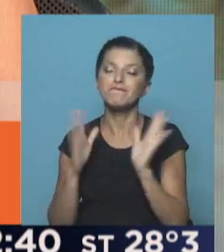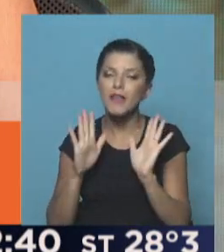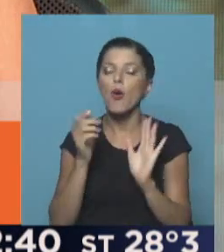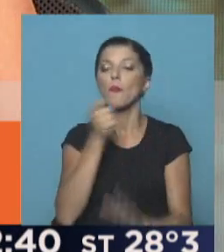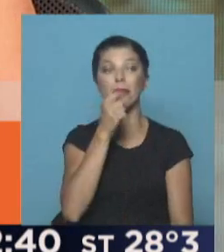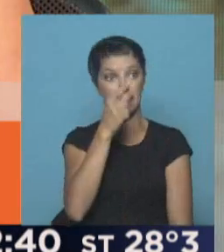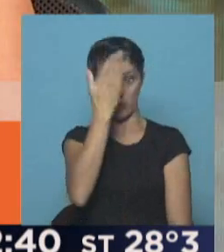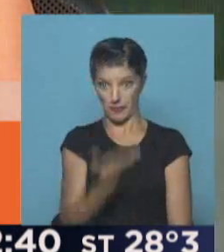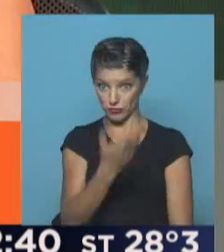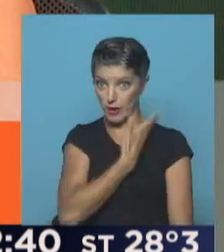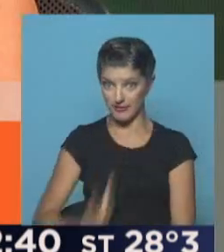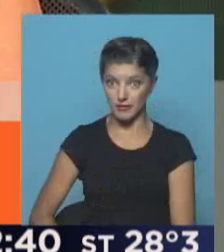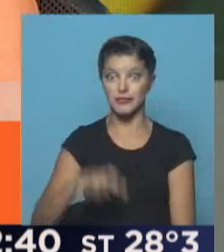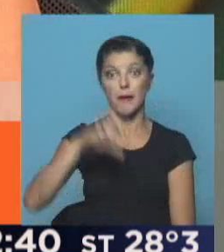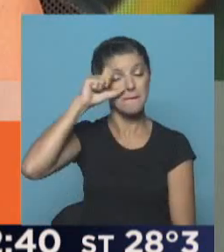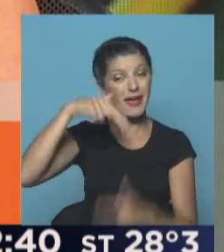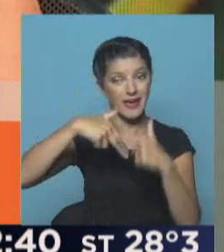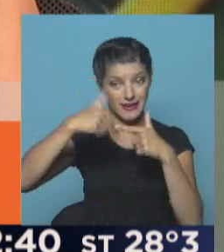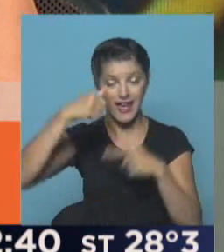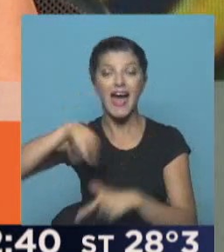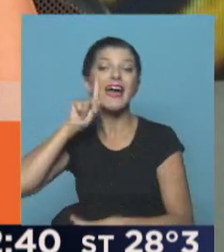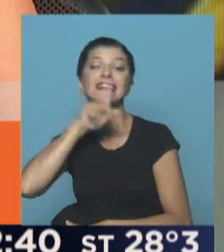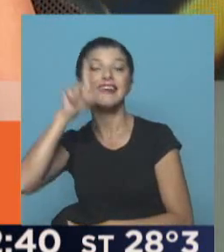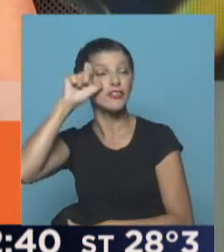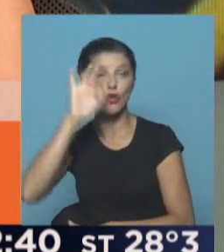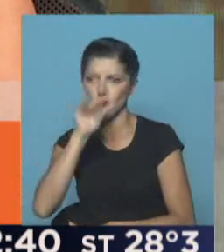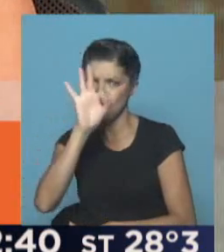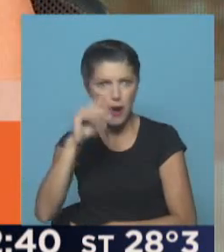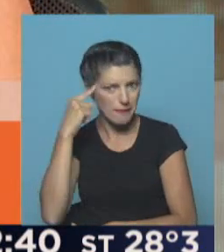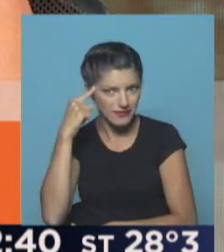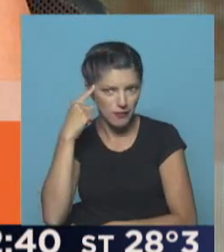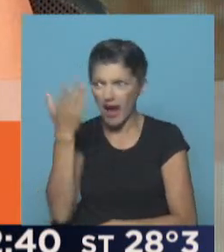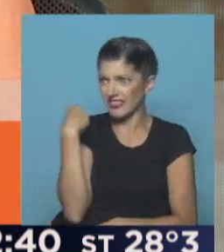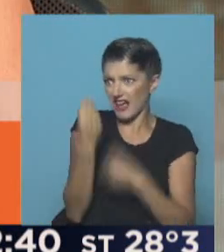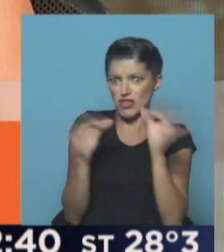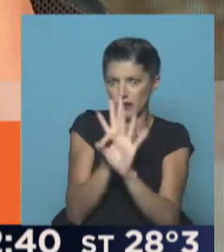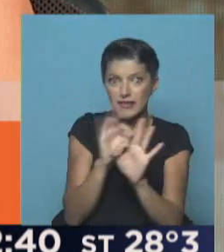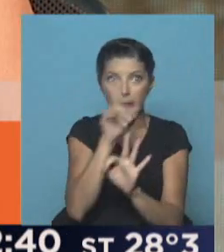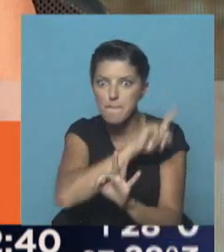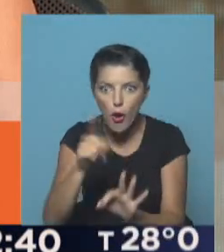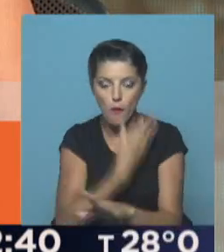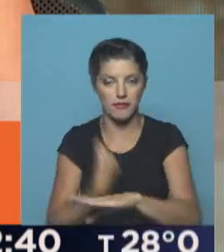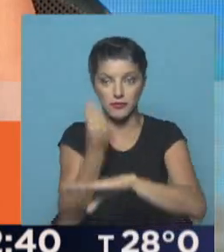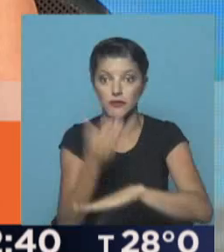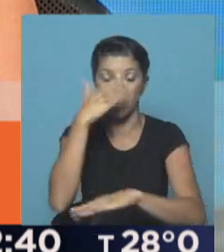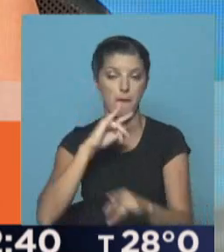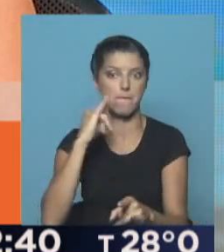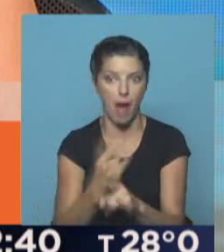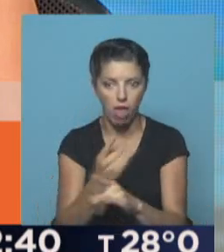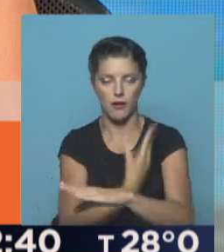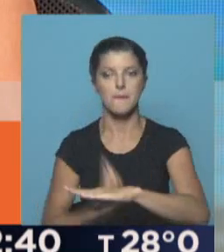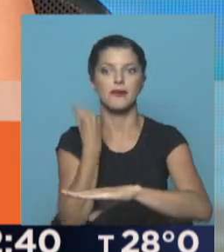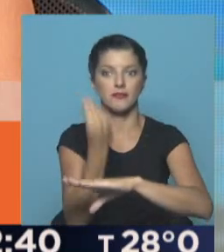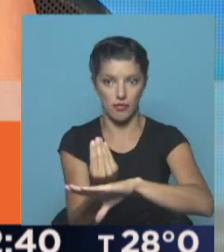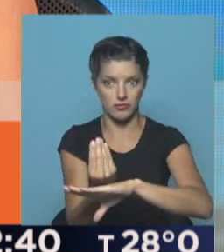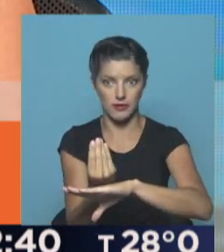por ejemplo, no se vislumbraba ni como candidato ni como presidente, fue un candidato construido a modo en el año 2012, así que